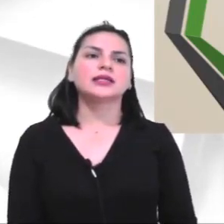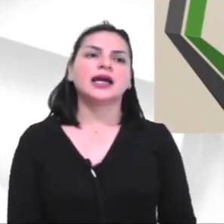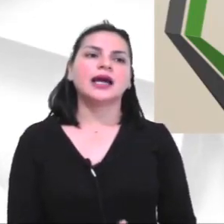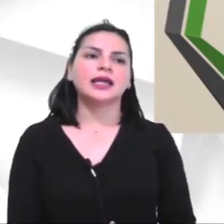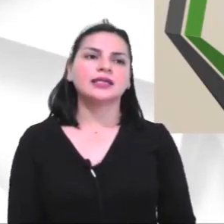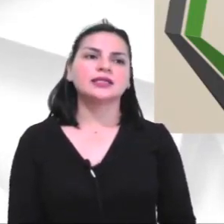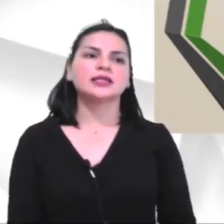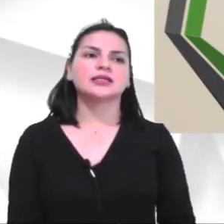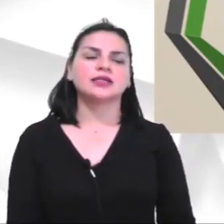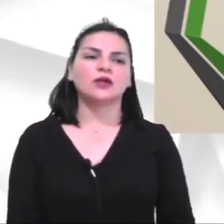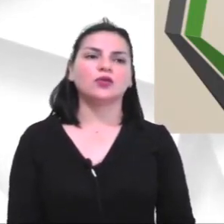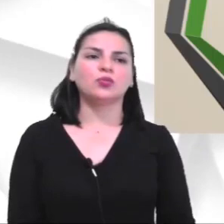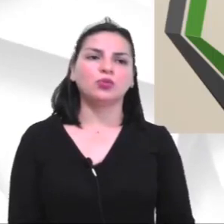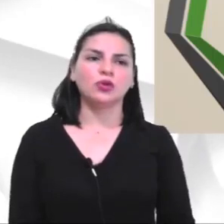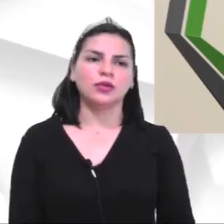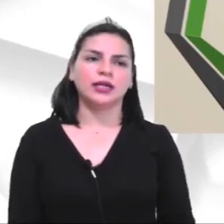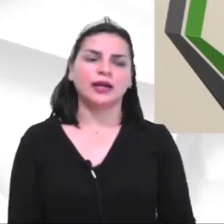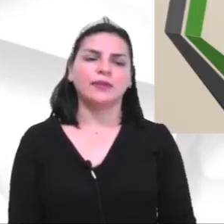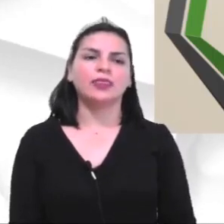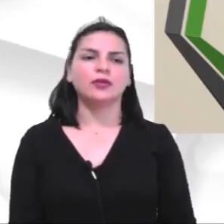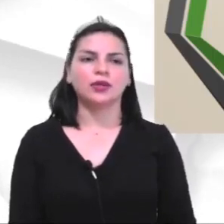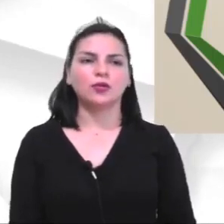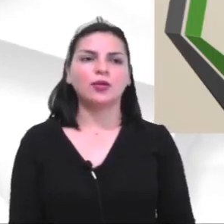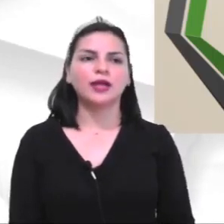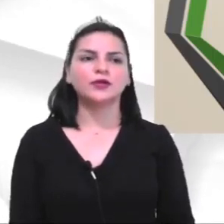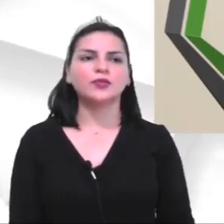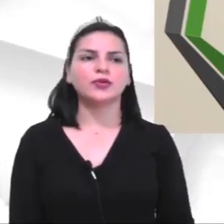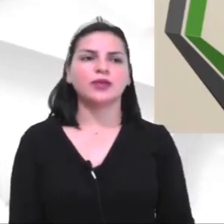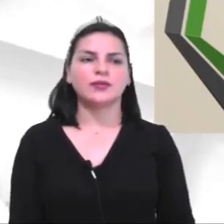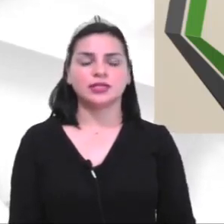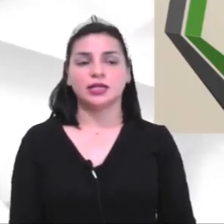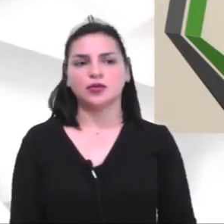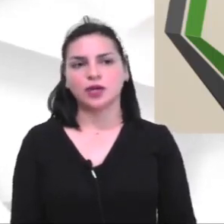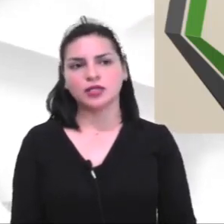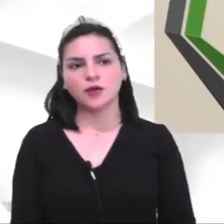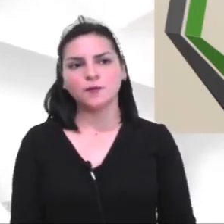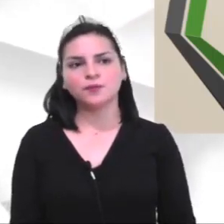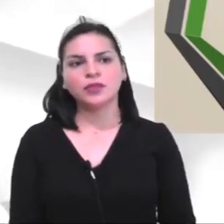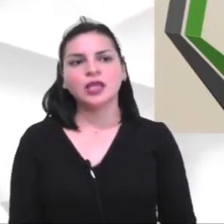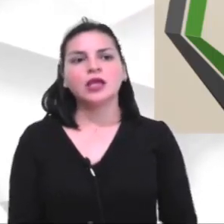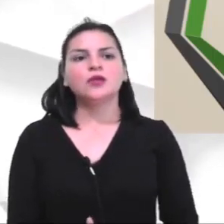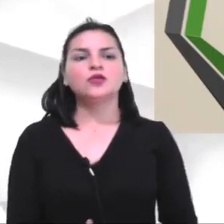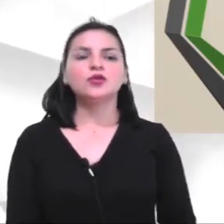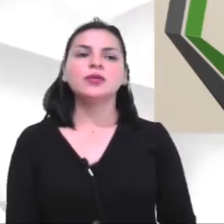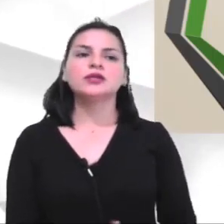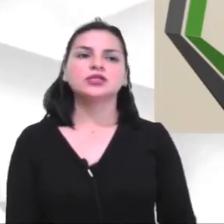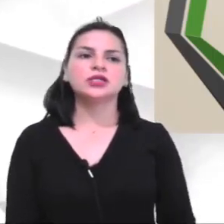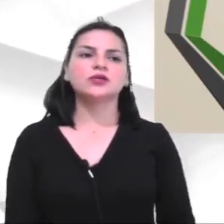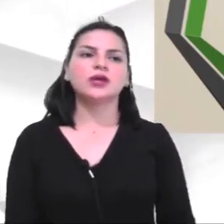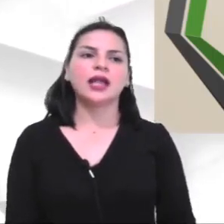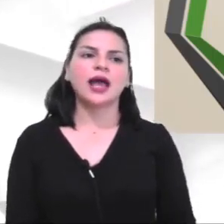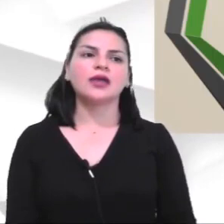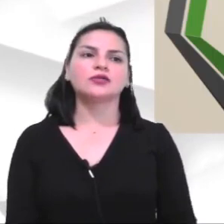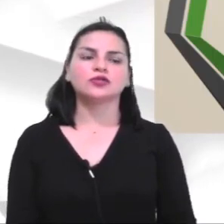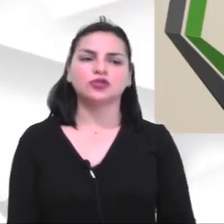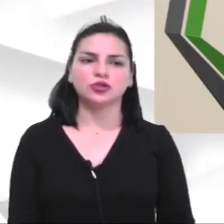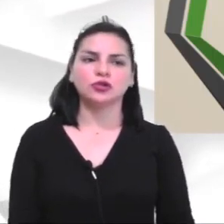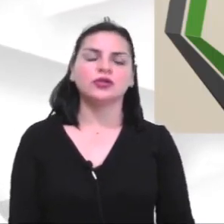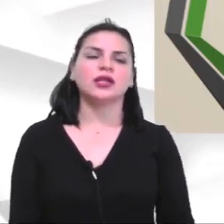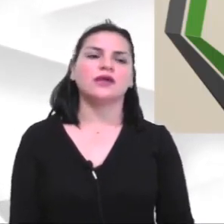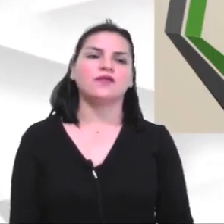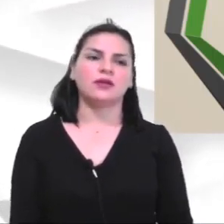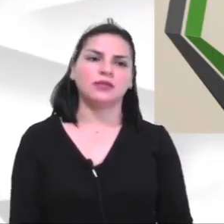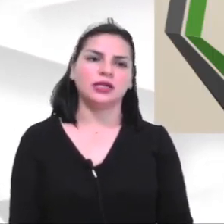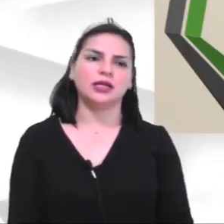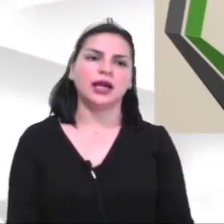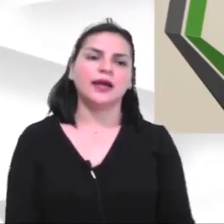tres, carencias en salud pública. Número cuatro, problemas en educación. Número 5, la erosión